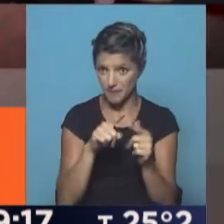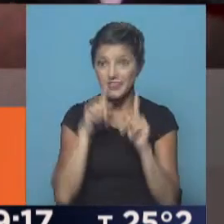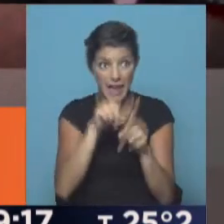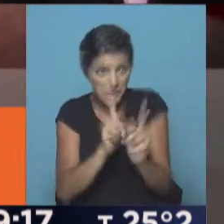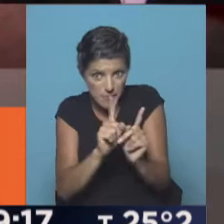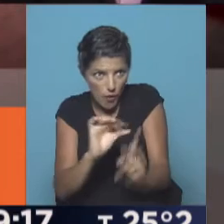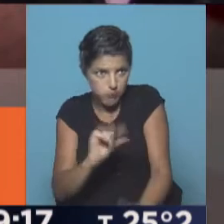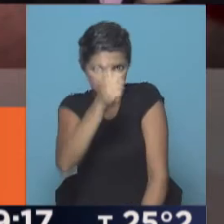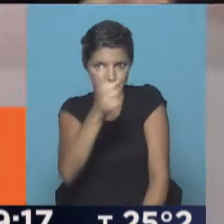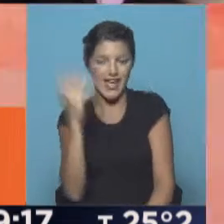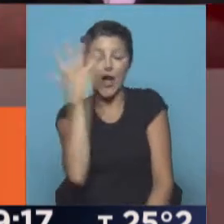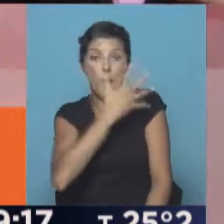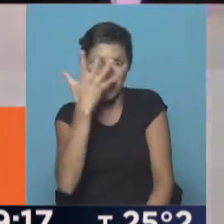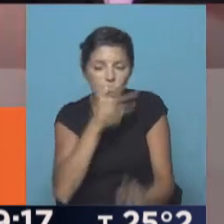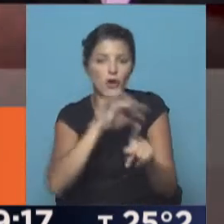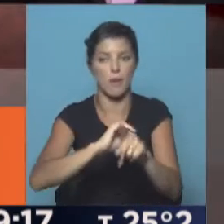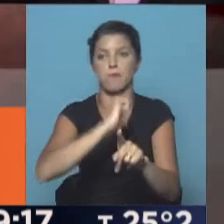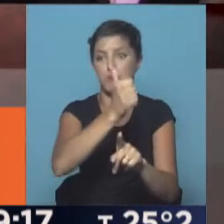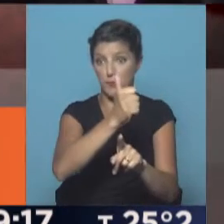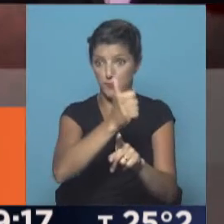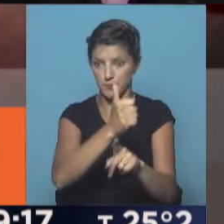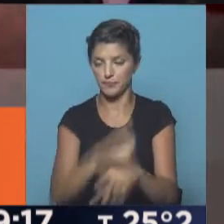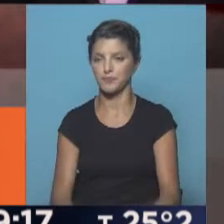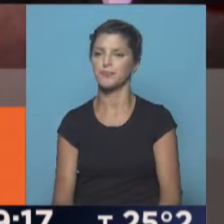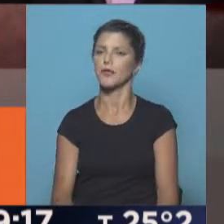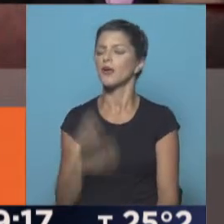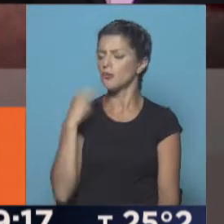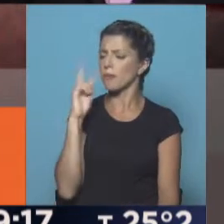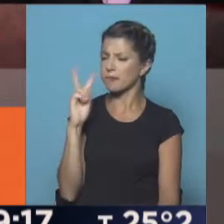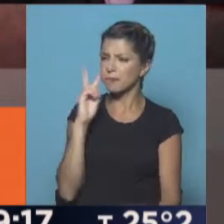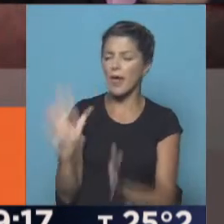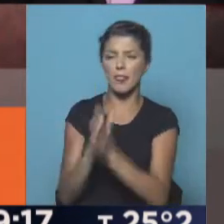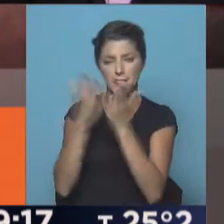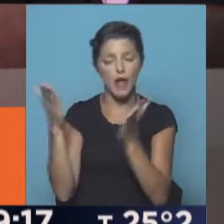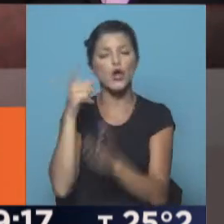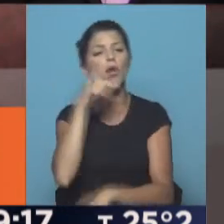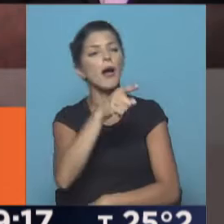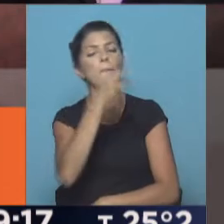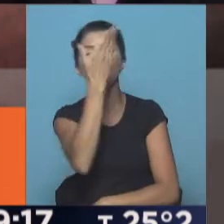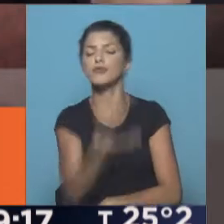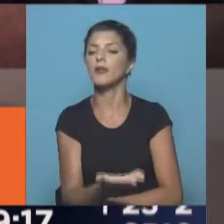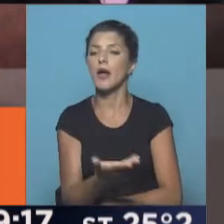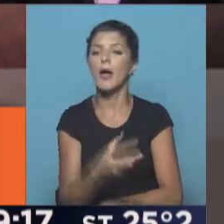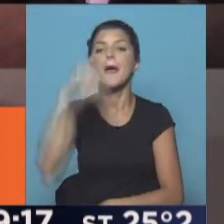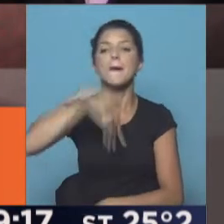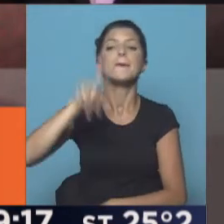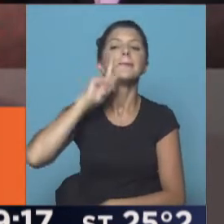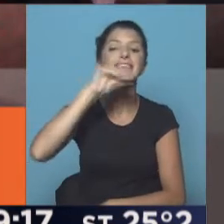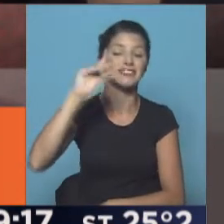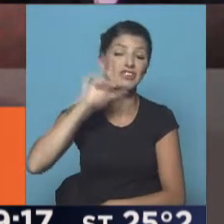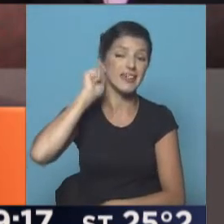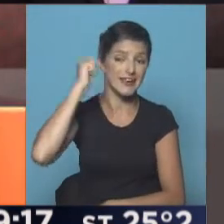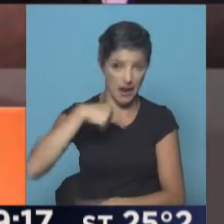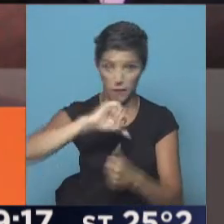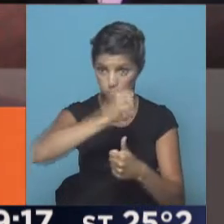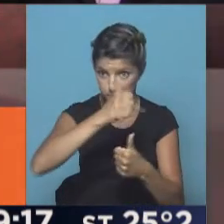ganando. O sea, hay todavía estados indefinidos, por lo menos hasta que yo salí del diario, pero digamos, que haya ganado en Michigan, o que se haya